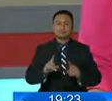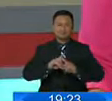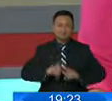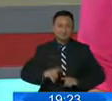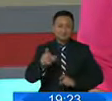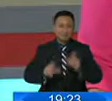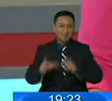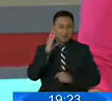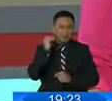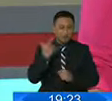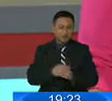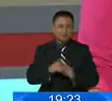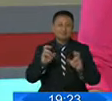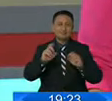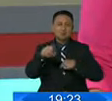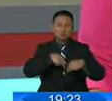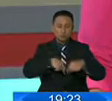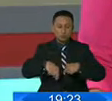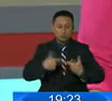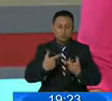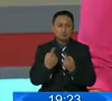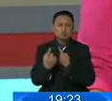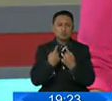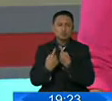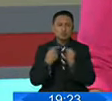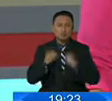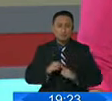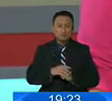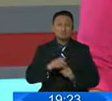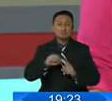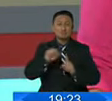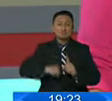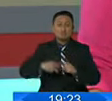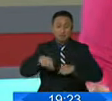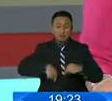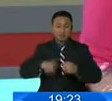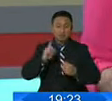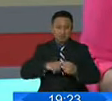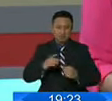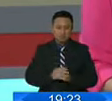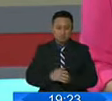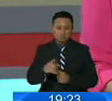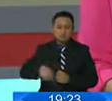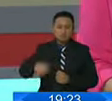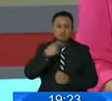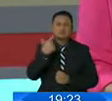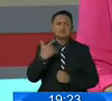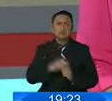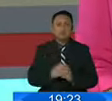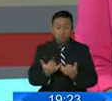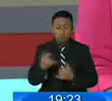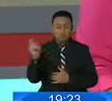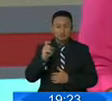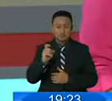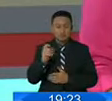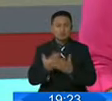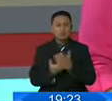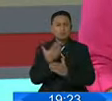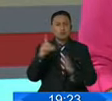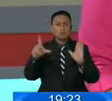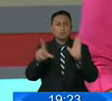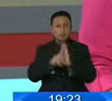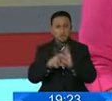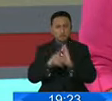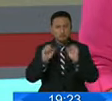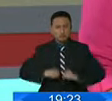expertos en temas de movilidad llevaron a cabo un diálogo para mejorar el sistema vial en Quito. Ellos establecen la necesidad de crear políticas y